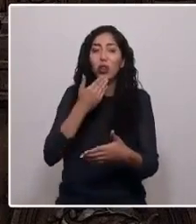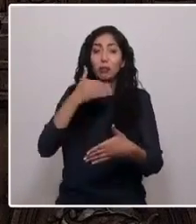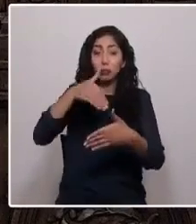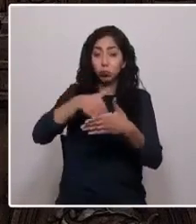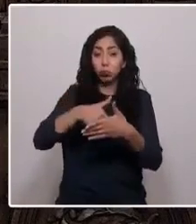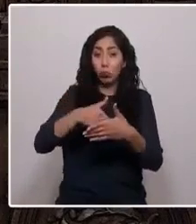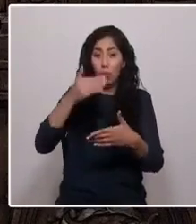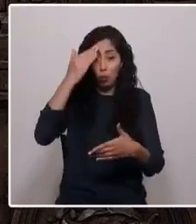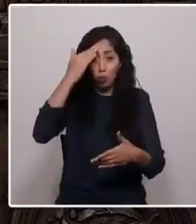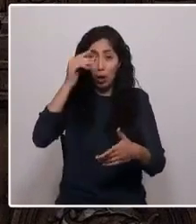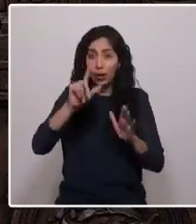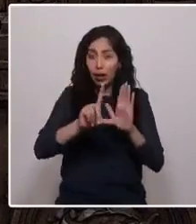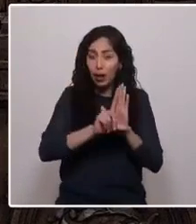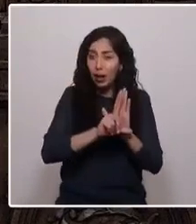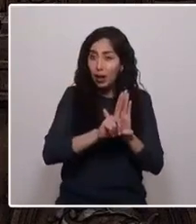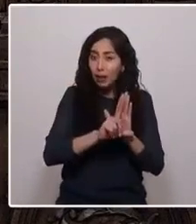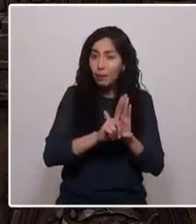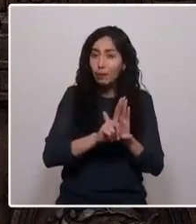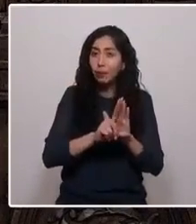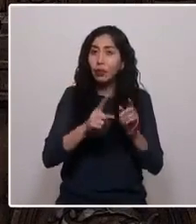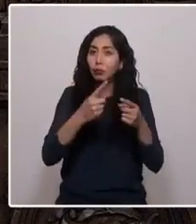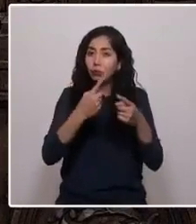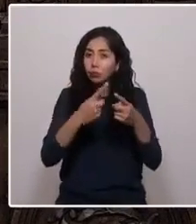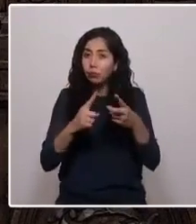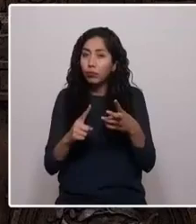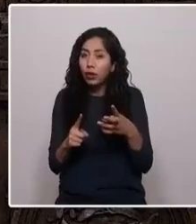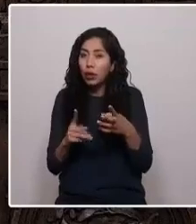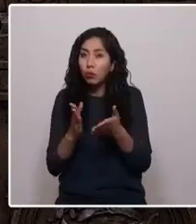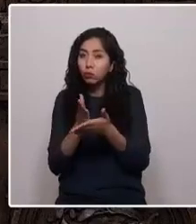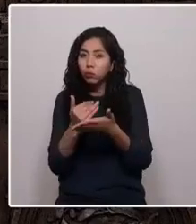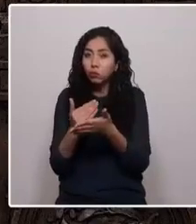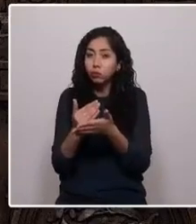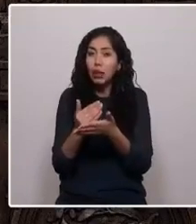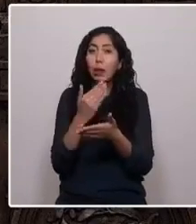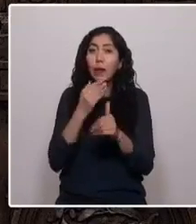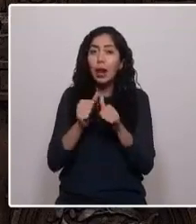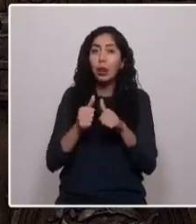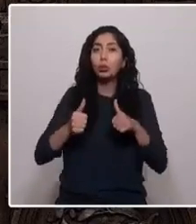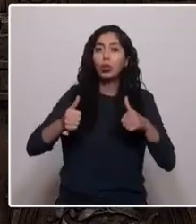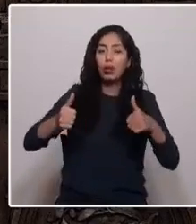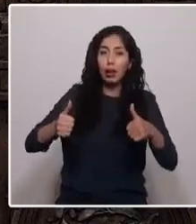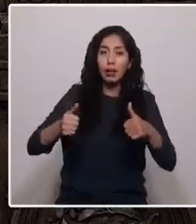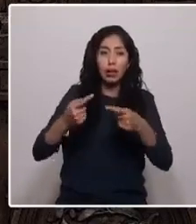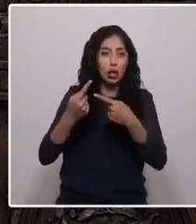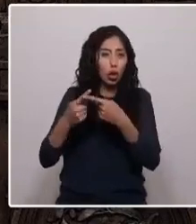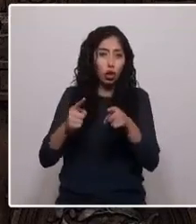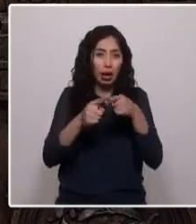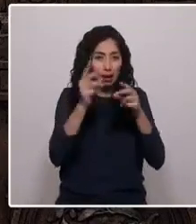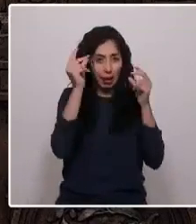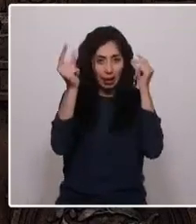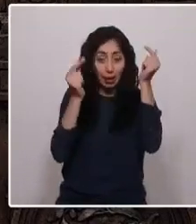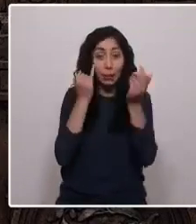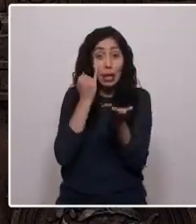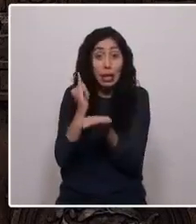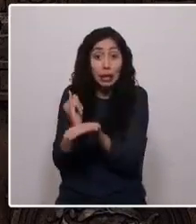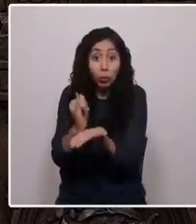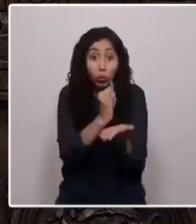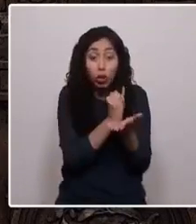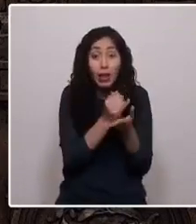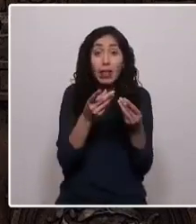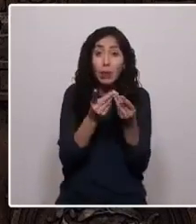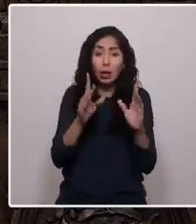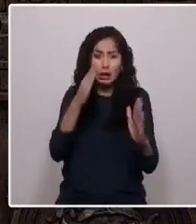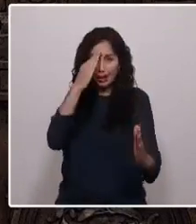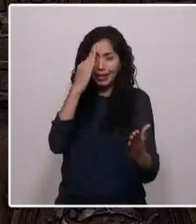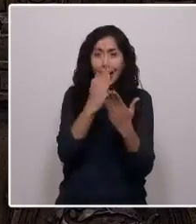referéndum revocatorios de las autoridades entre otras iniciativas estas instituciones de democracia directa serán el único